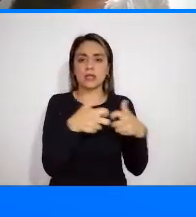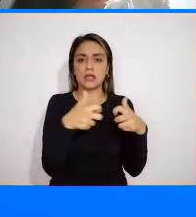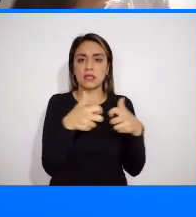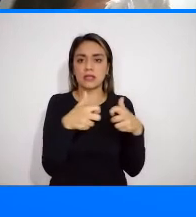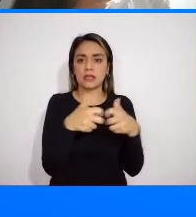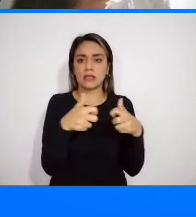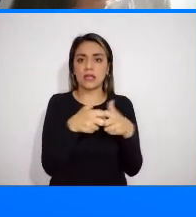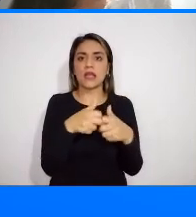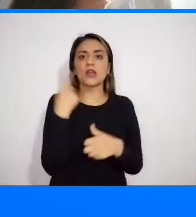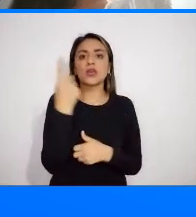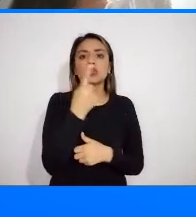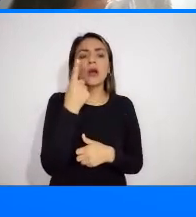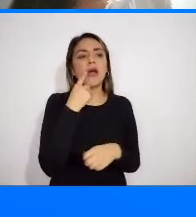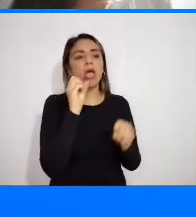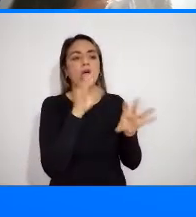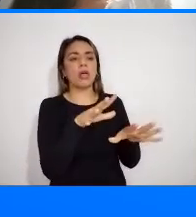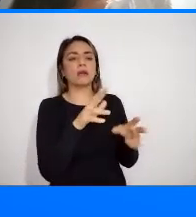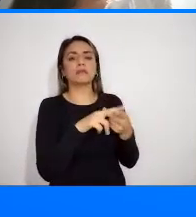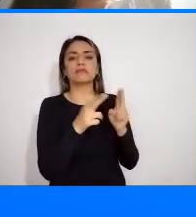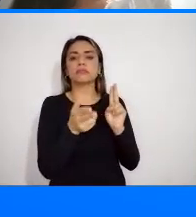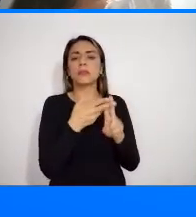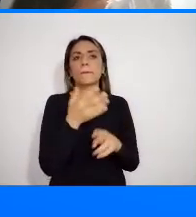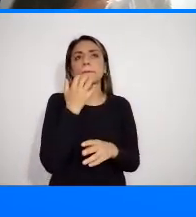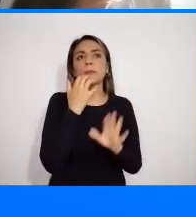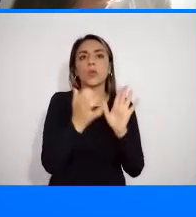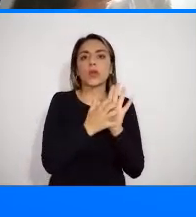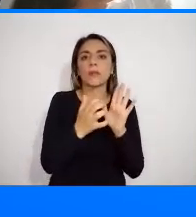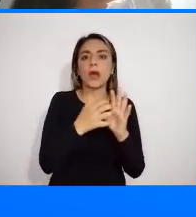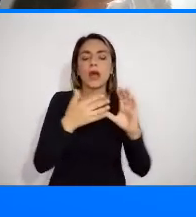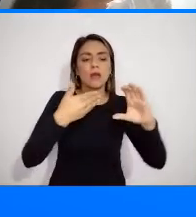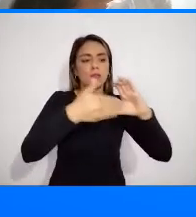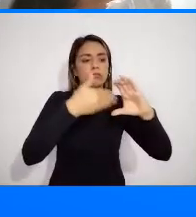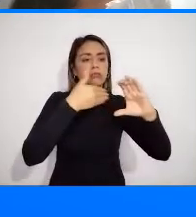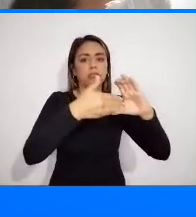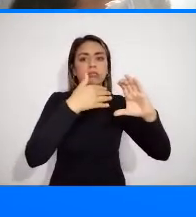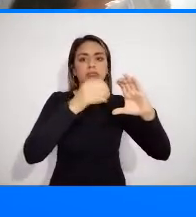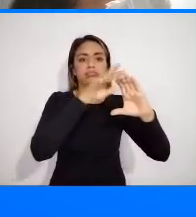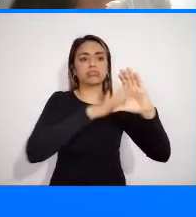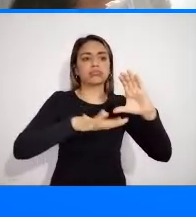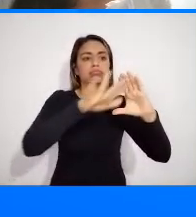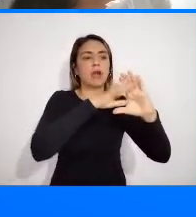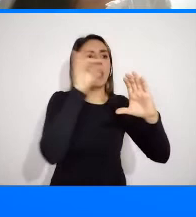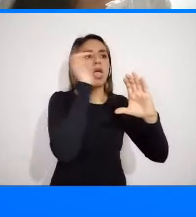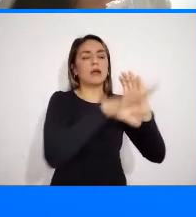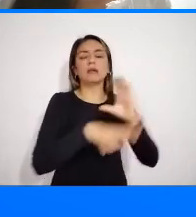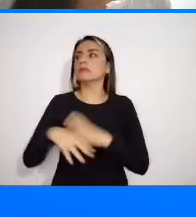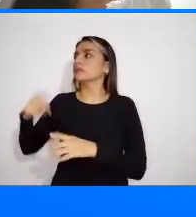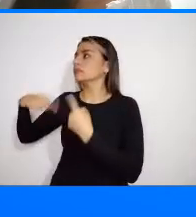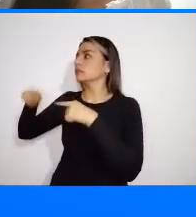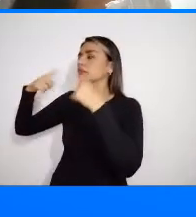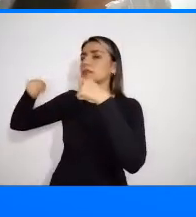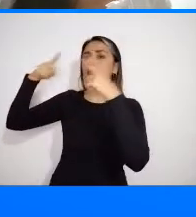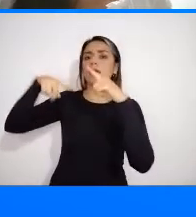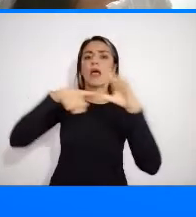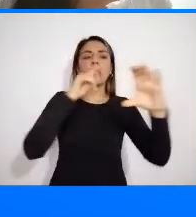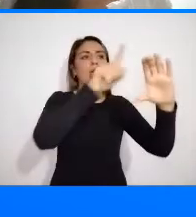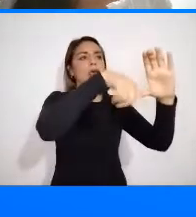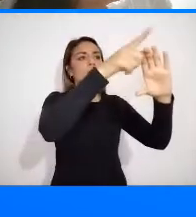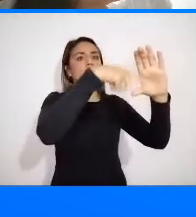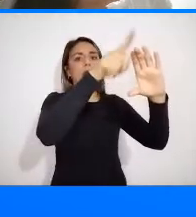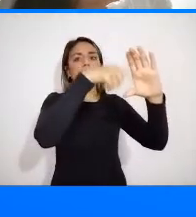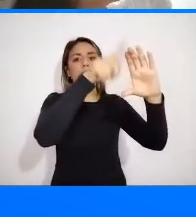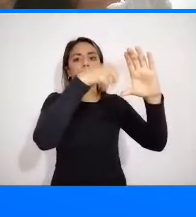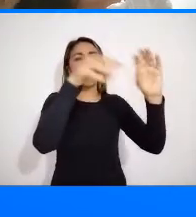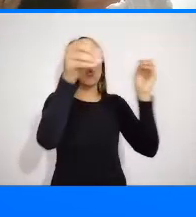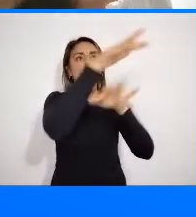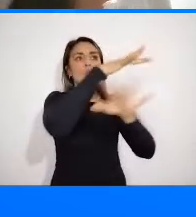no es el que deja, si por ejemplo hay aire acondicionado, lo deja y se vaya a hacer sus actividades turísticas y deja el aire